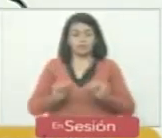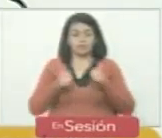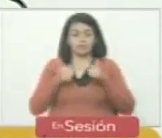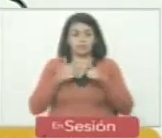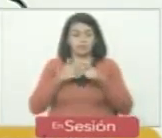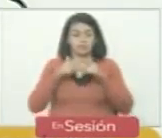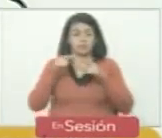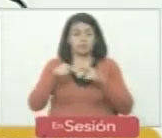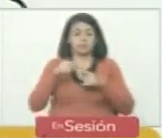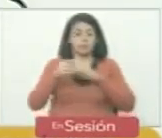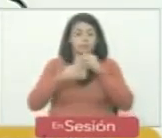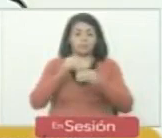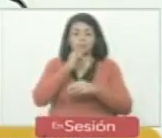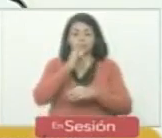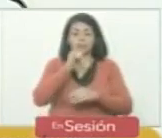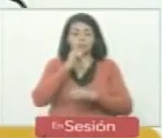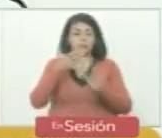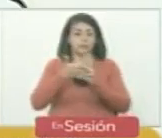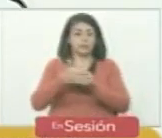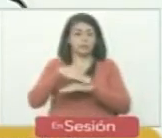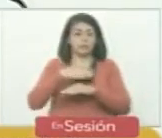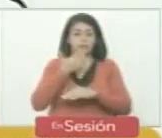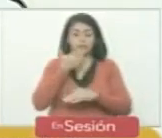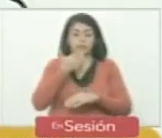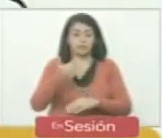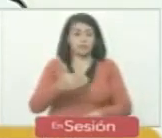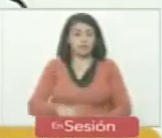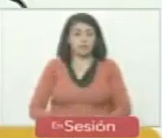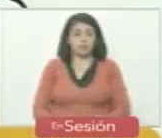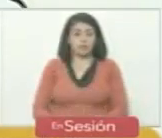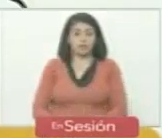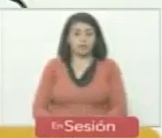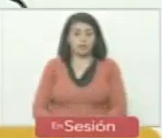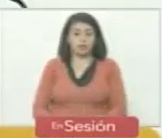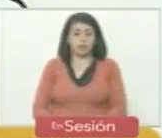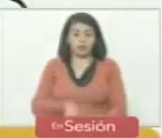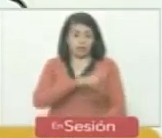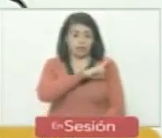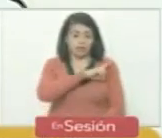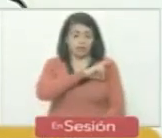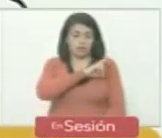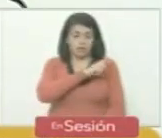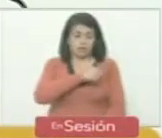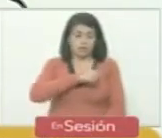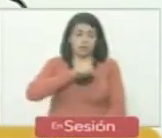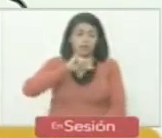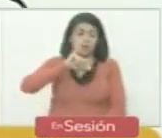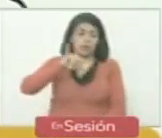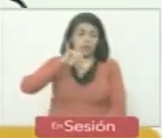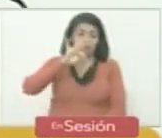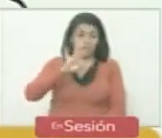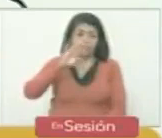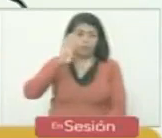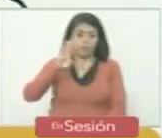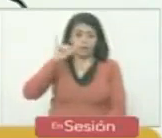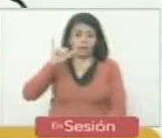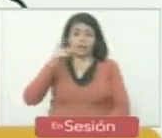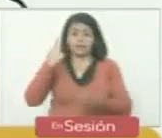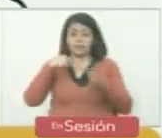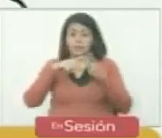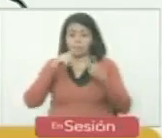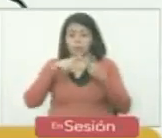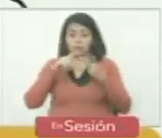inicialmente se informa que era a solicitud del FBI. Y